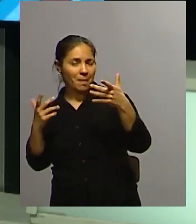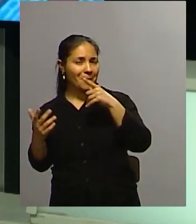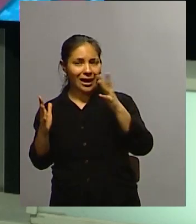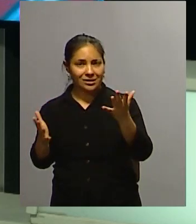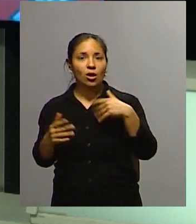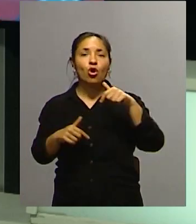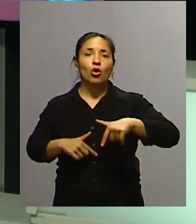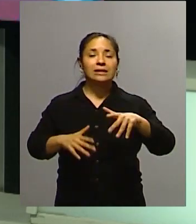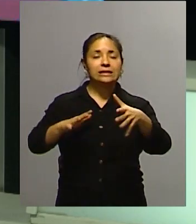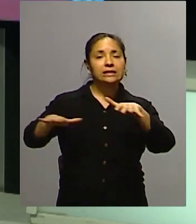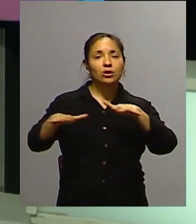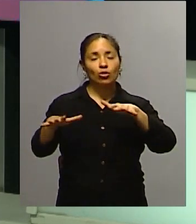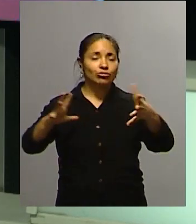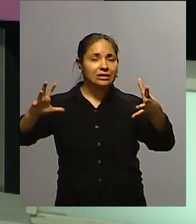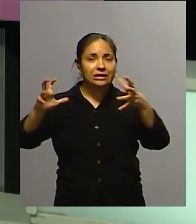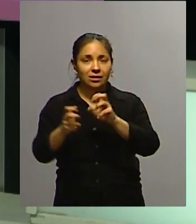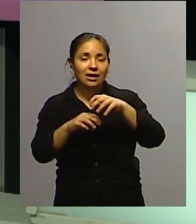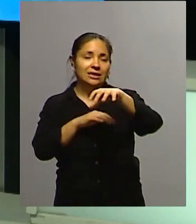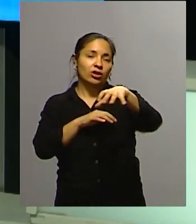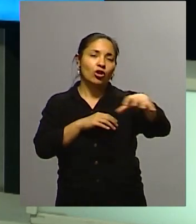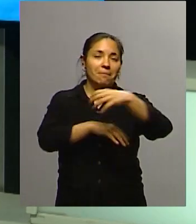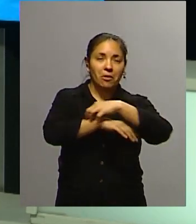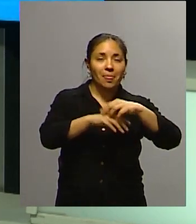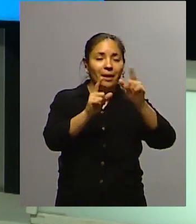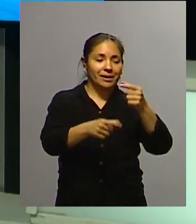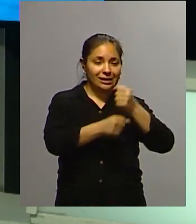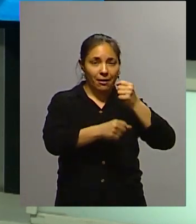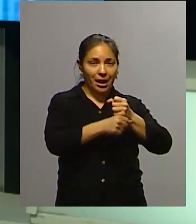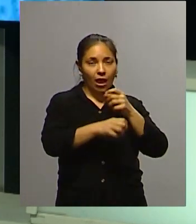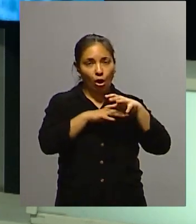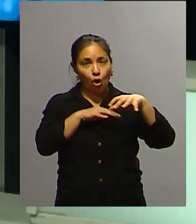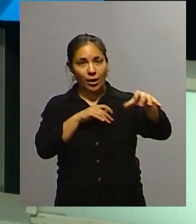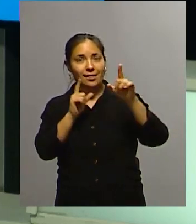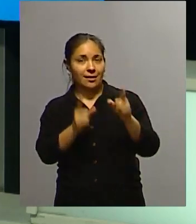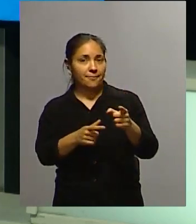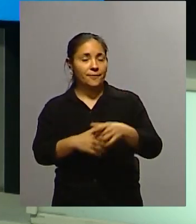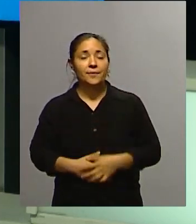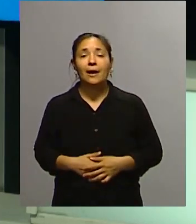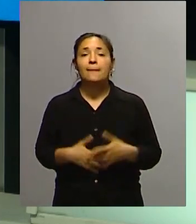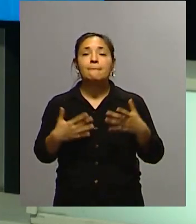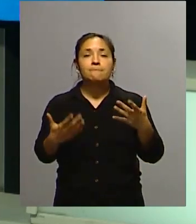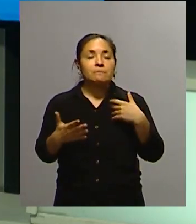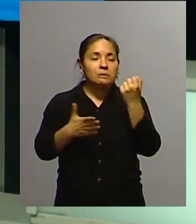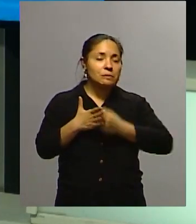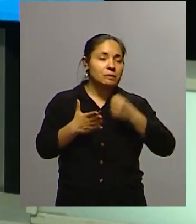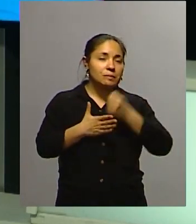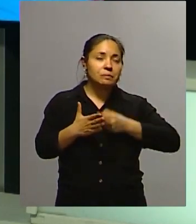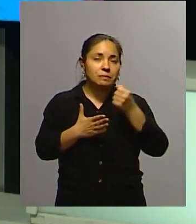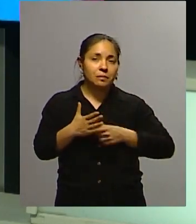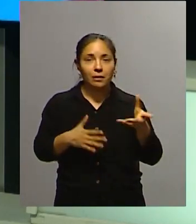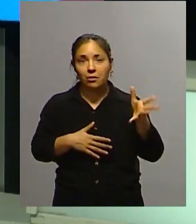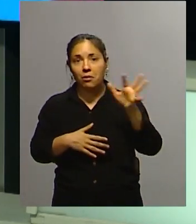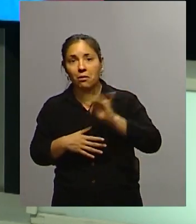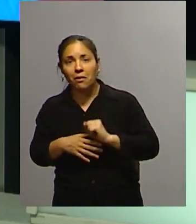los sectores, los más vulnerables por supuesto, y a la clase trabajadora que tiene que batallar día a día contra